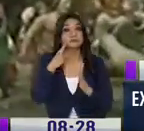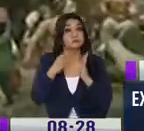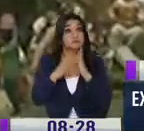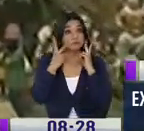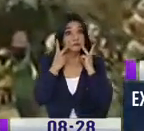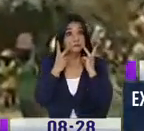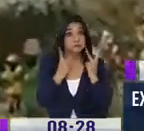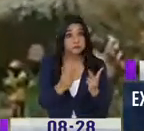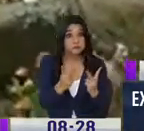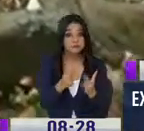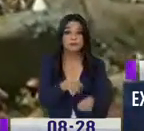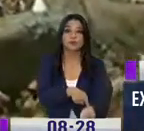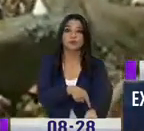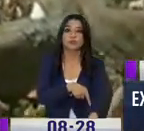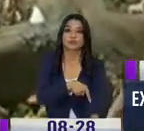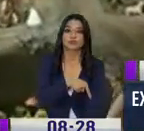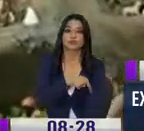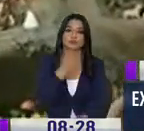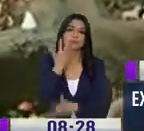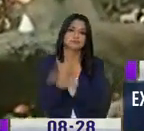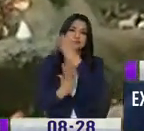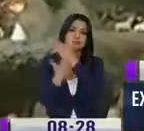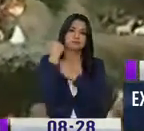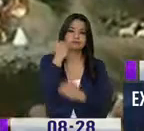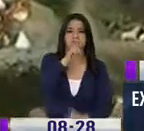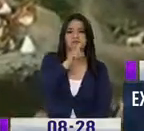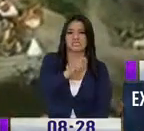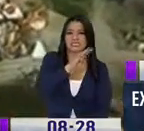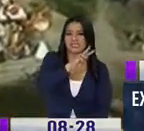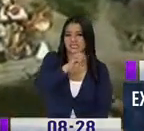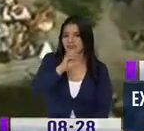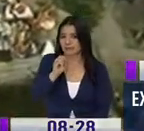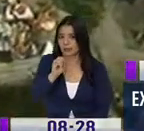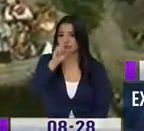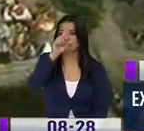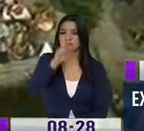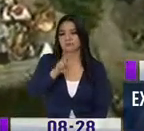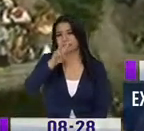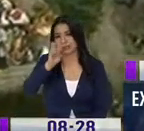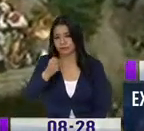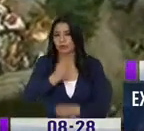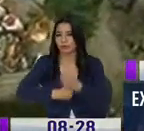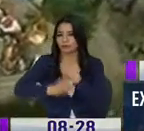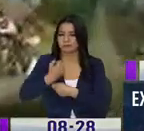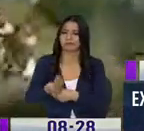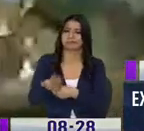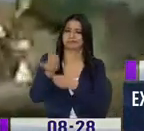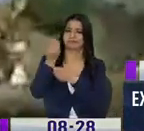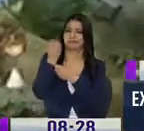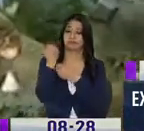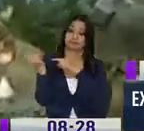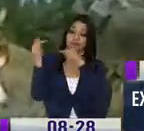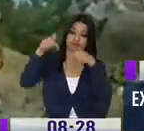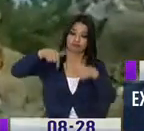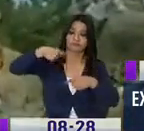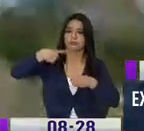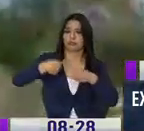ver las costumbres del siglo XVII, del siglo XVIII, personajes que se encontraban en la ciudad de